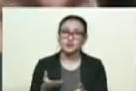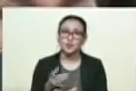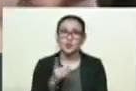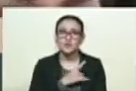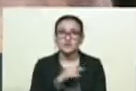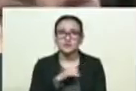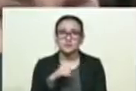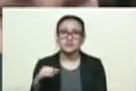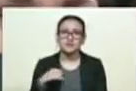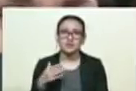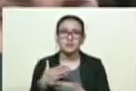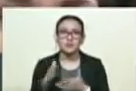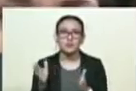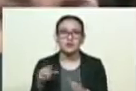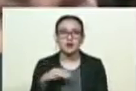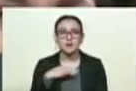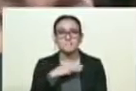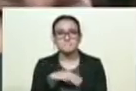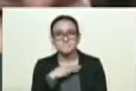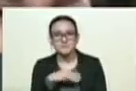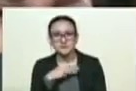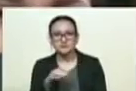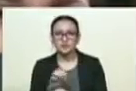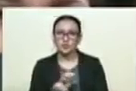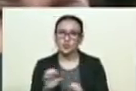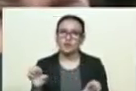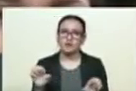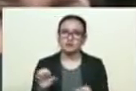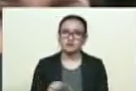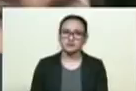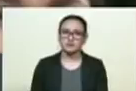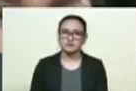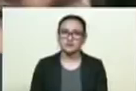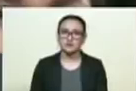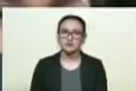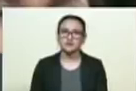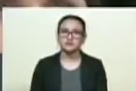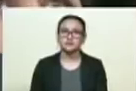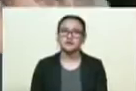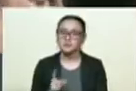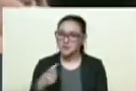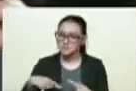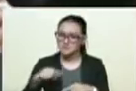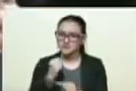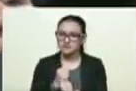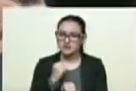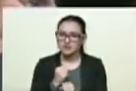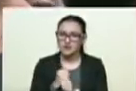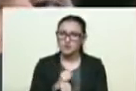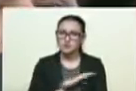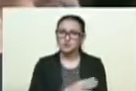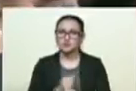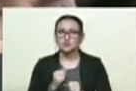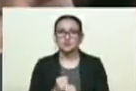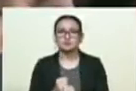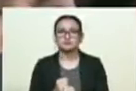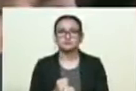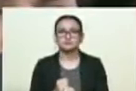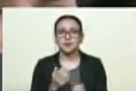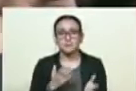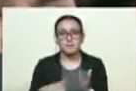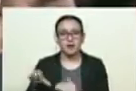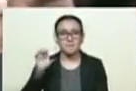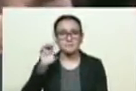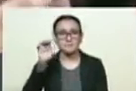universidades privadas, públicas, las misiones educativas, también hemos elevado en esas mesas de trabajo y en ese fortalecimiento del plan de la